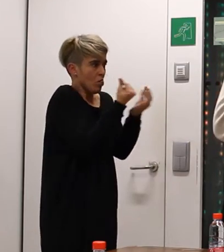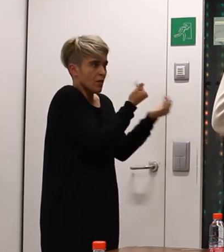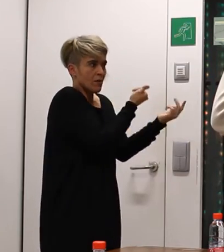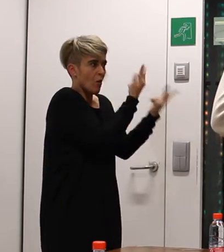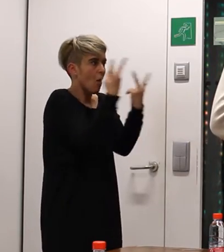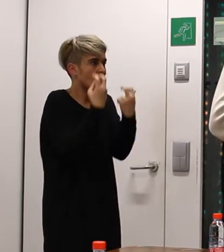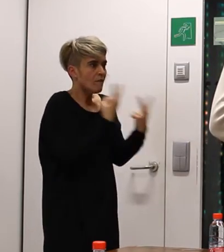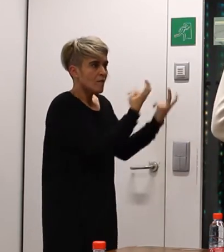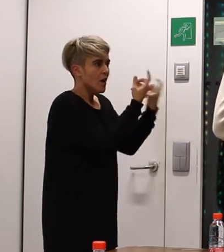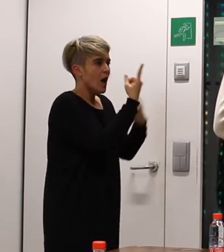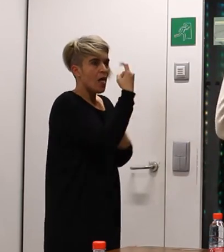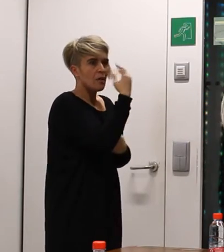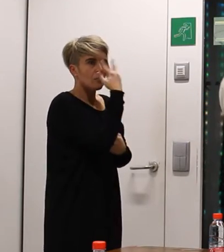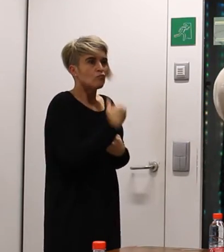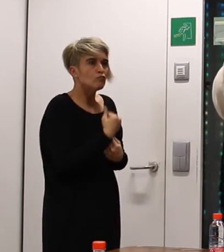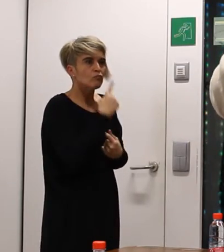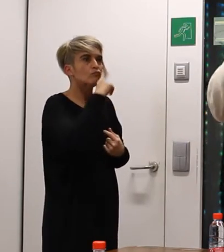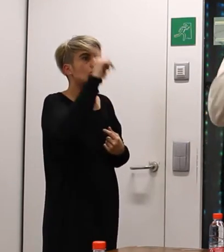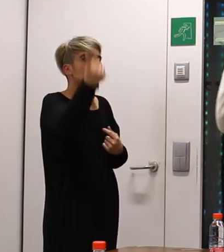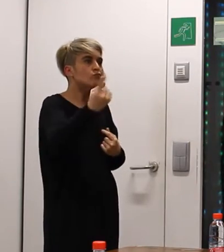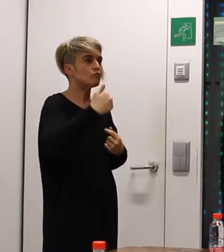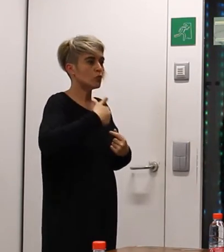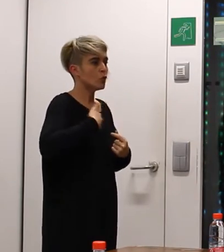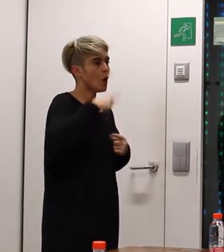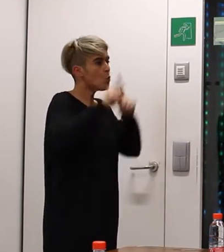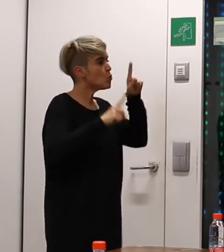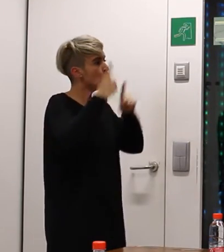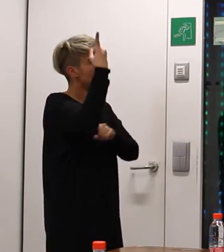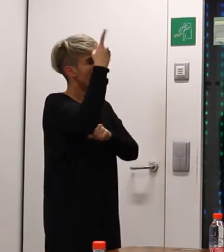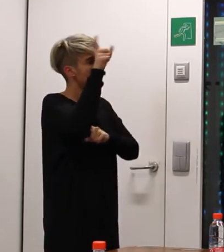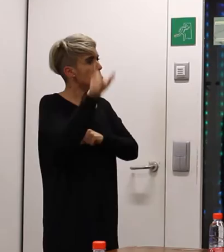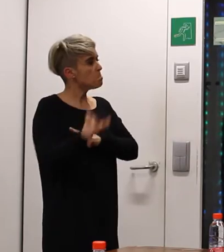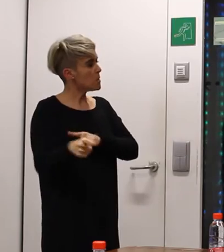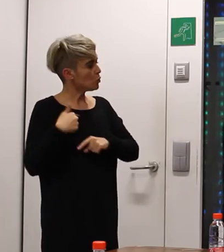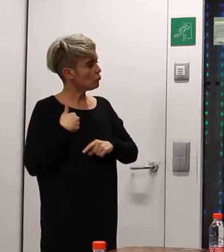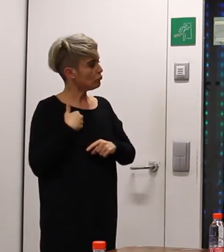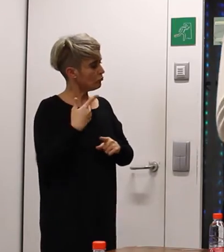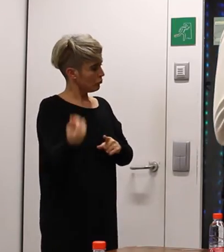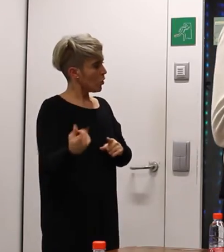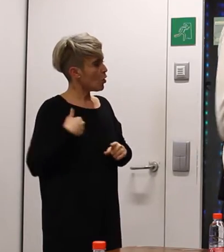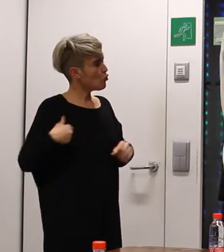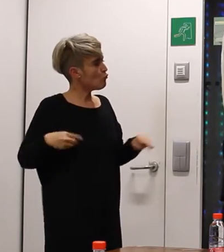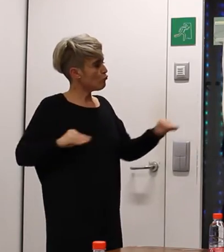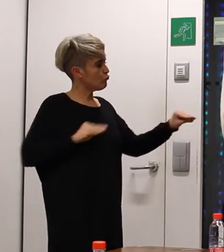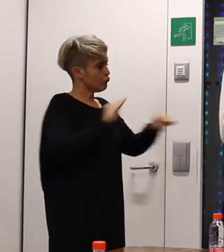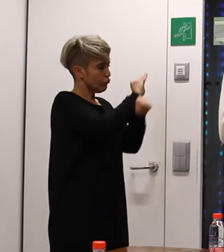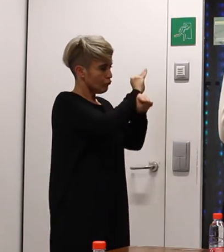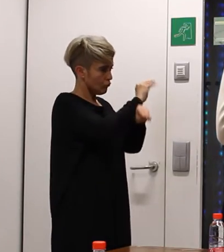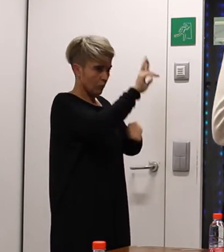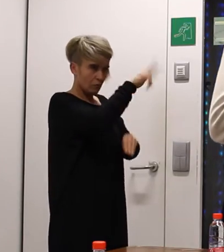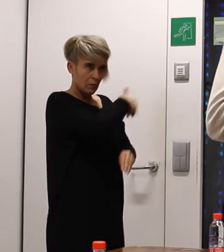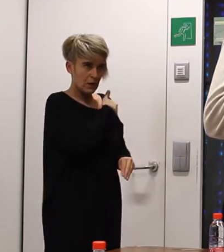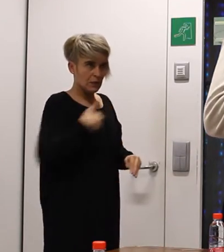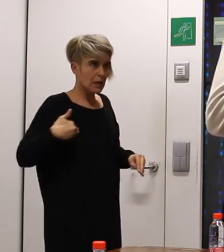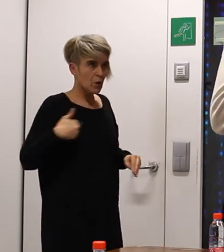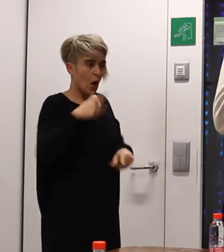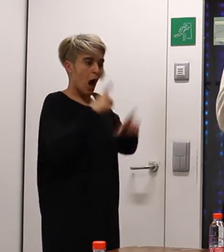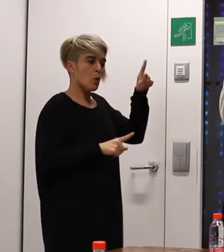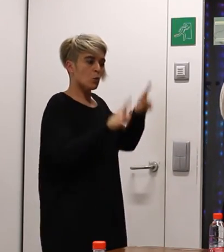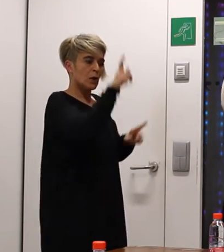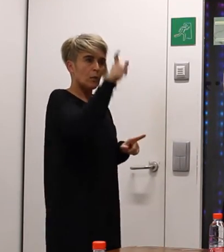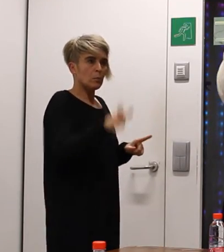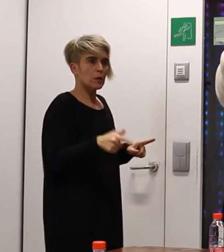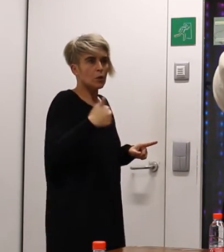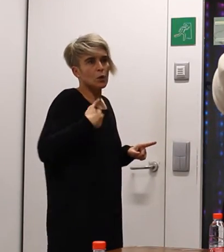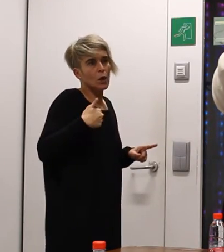plazo, ¿no?, de inscripción. Yo estaba en el pueblo, no quise poner mis 500 euros o 1.000 euros, no sé cuánto quería poner yo allí,